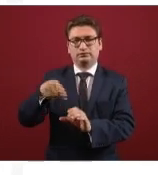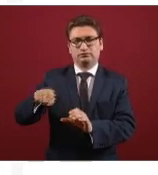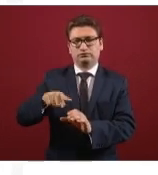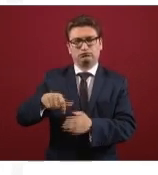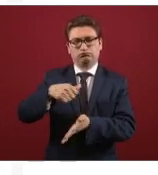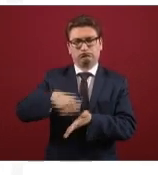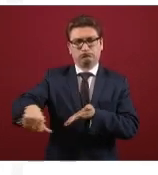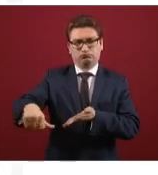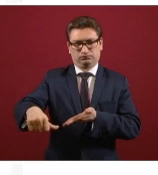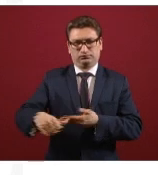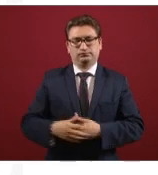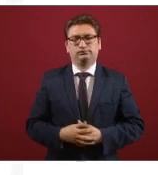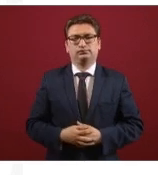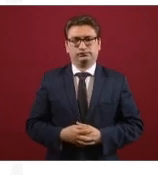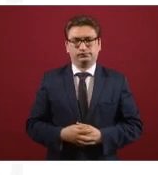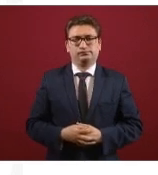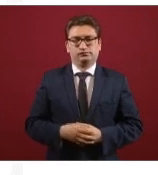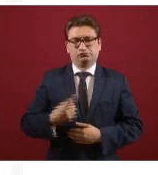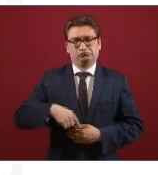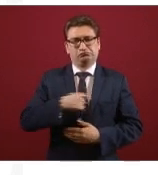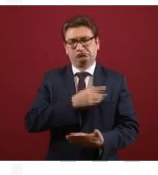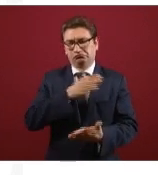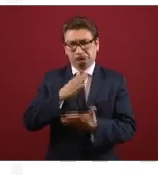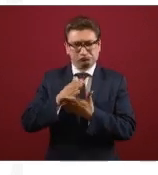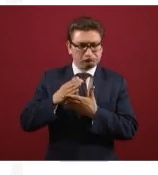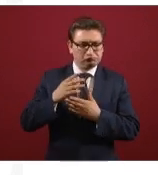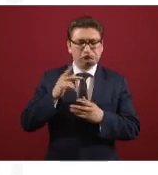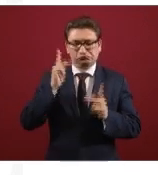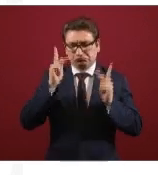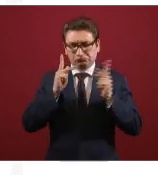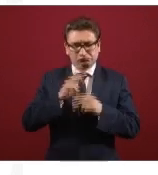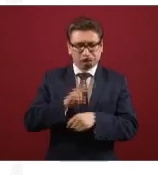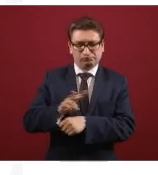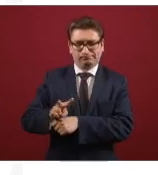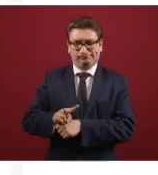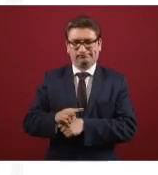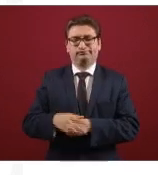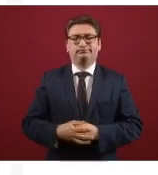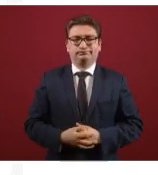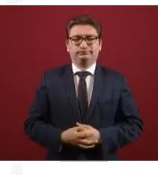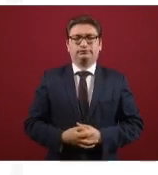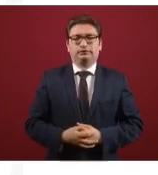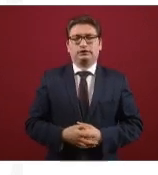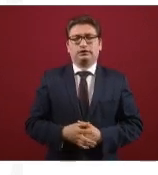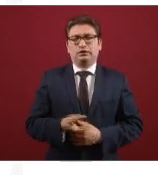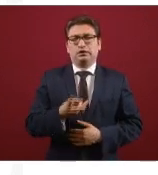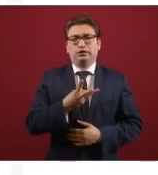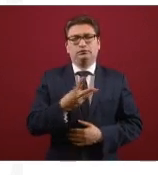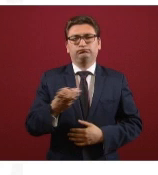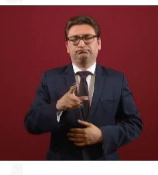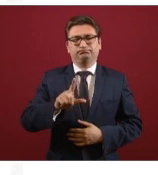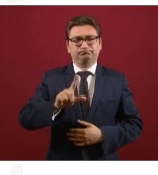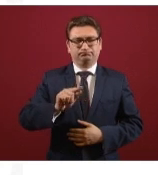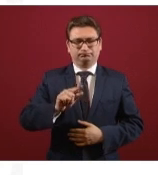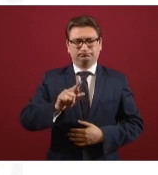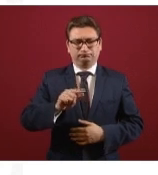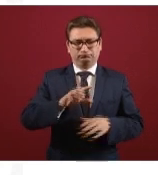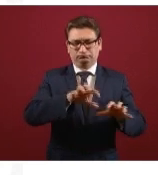inmovilizadas en estos operativos de las 370